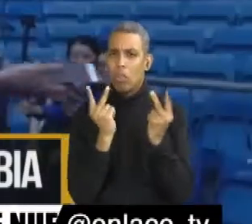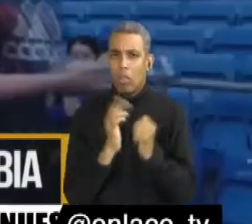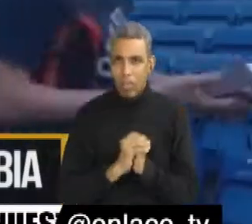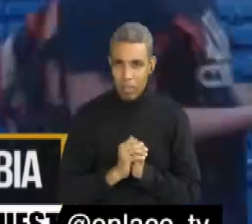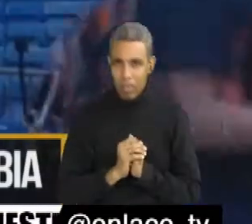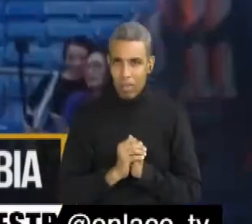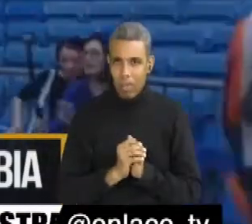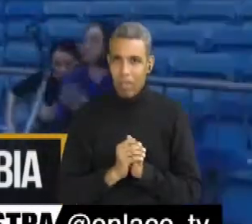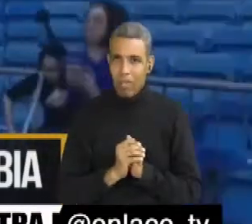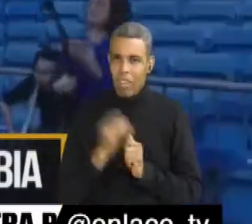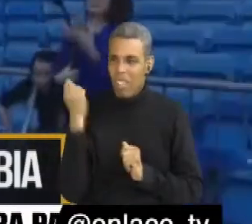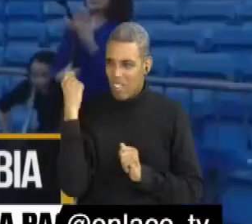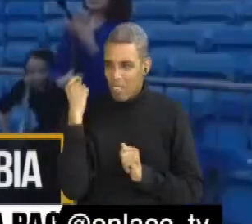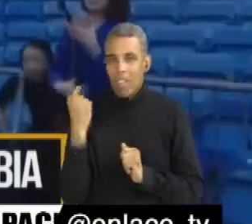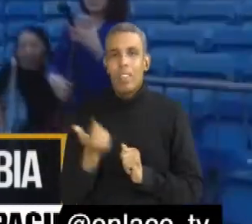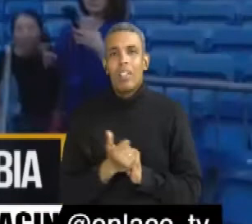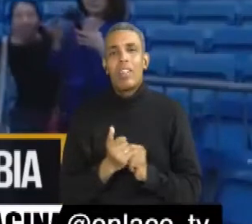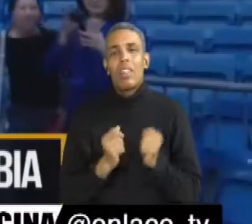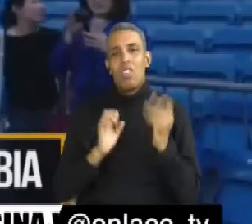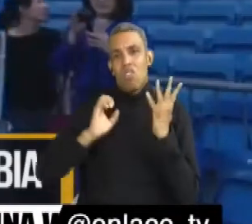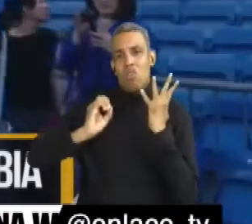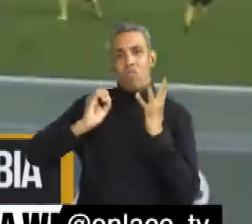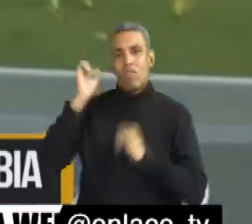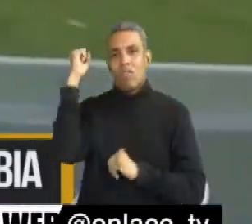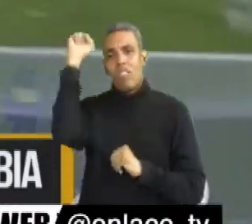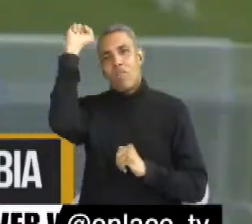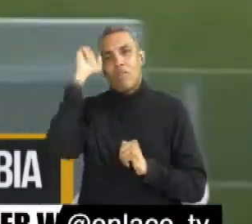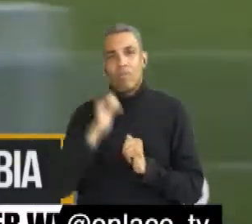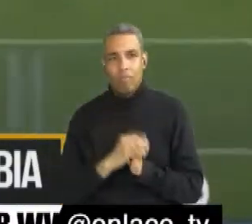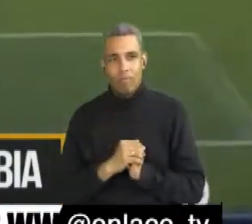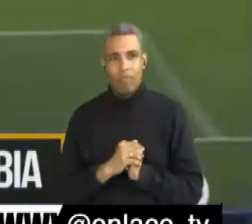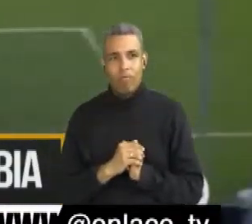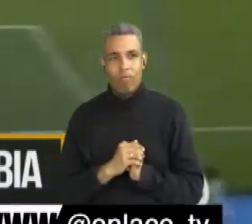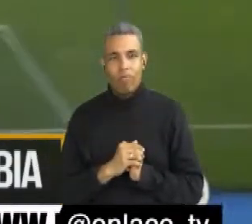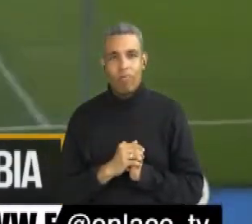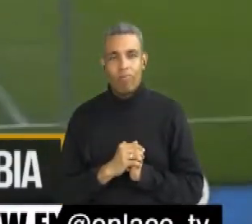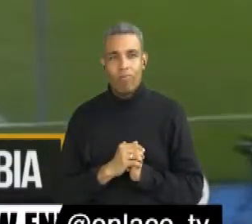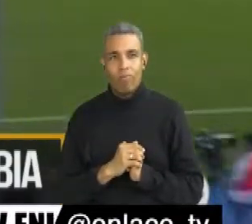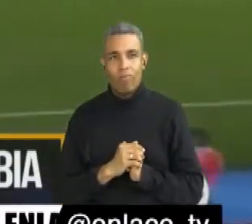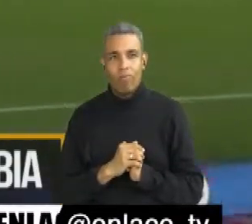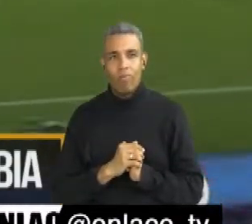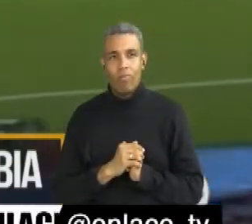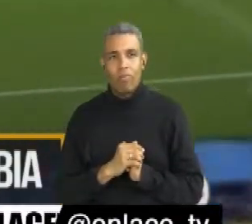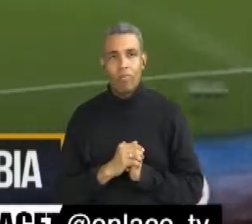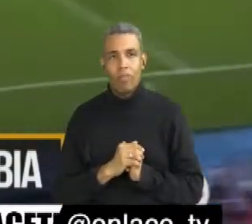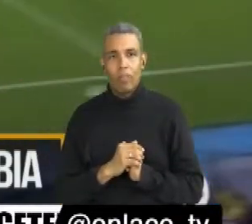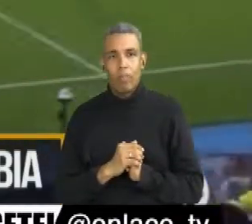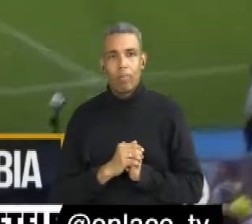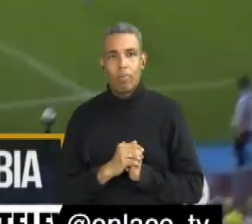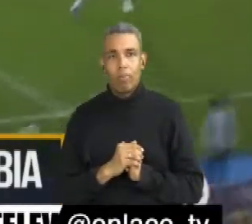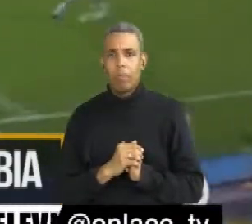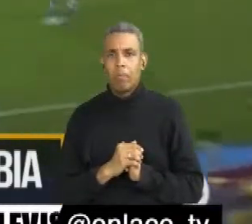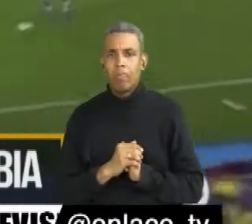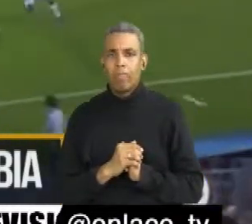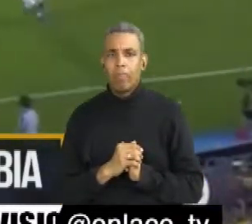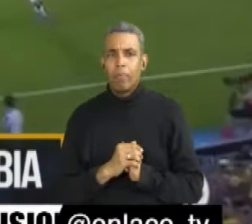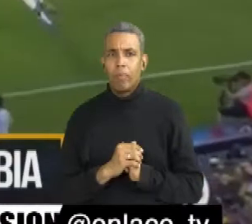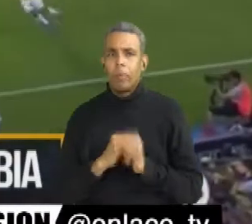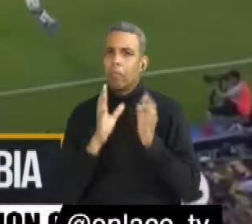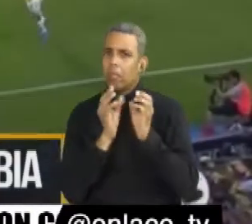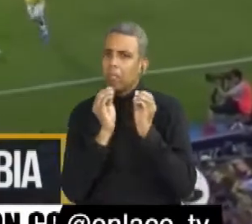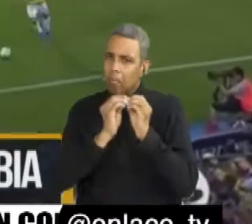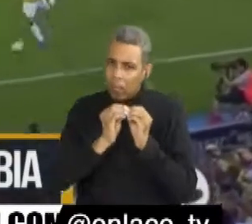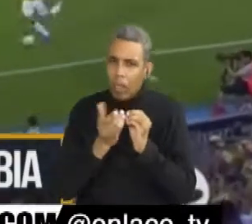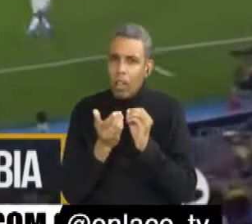y ahora logró triunfar frente a Camerún, que se prepara para la Copa Confederación. Seguiremos más atentos, seguiremos con más información